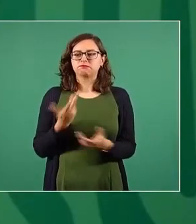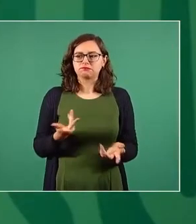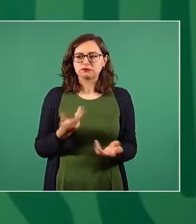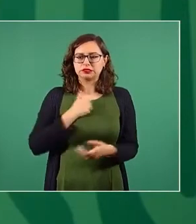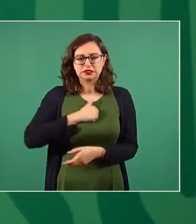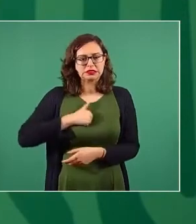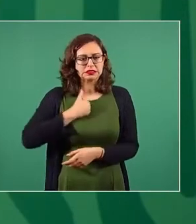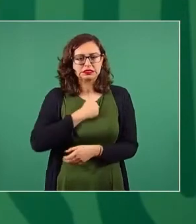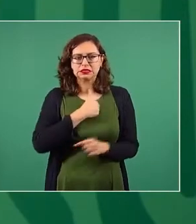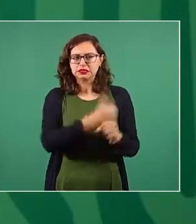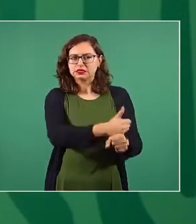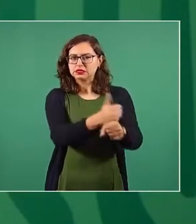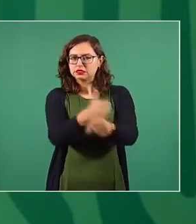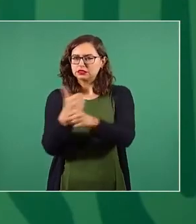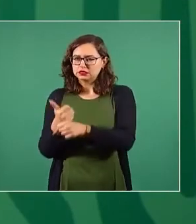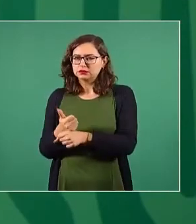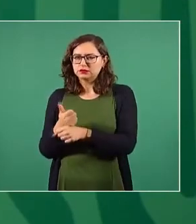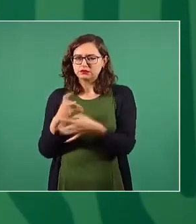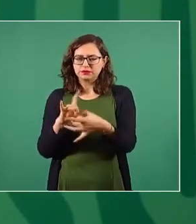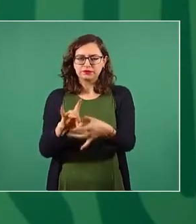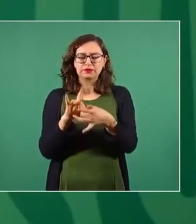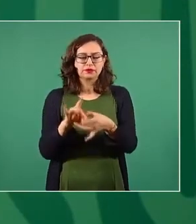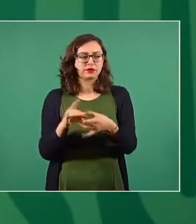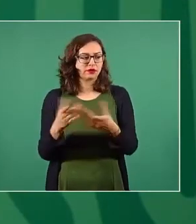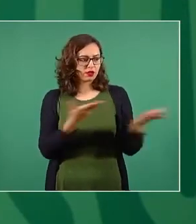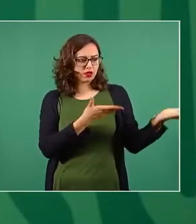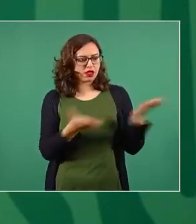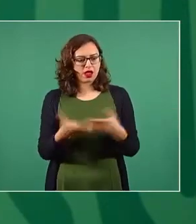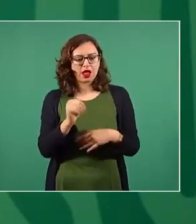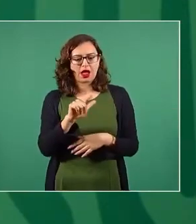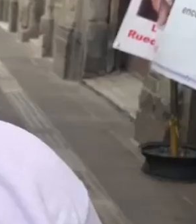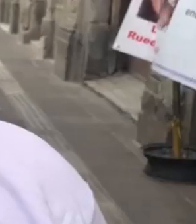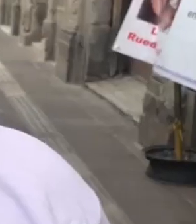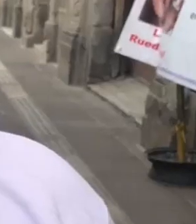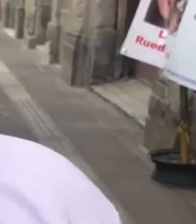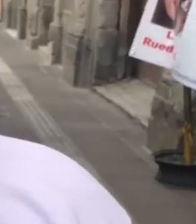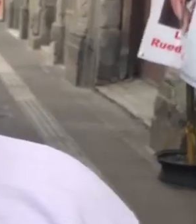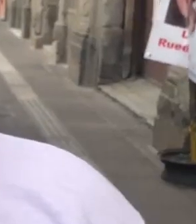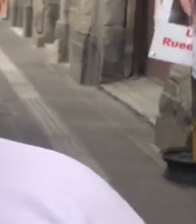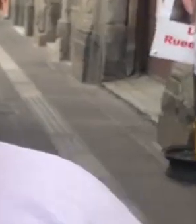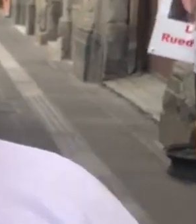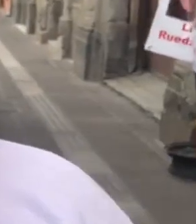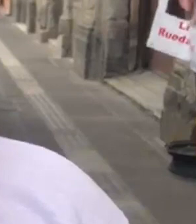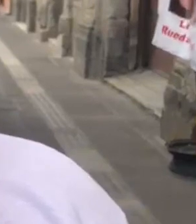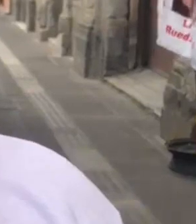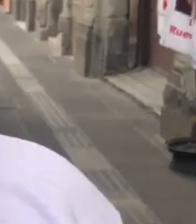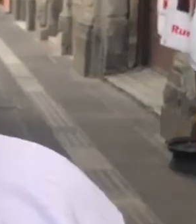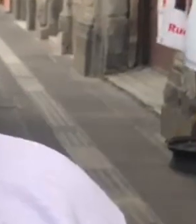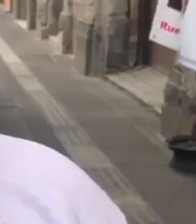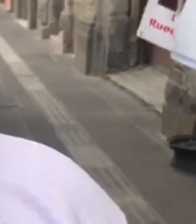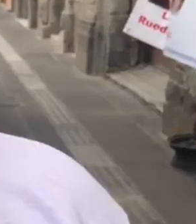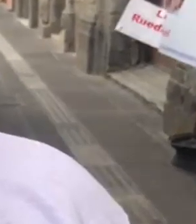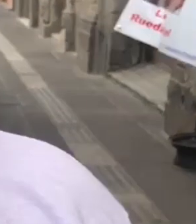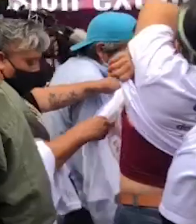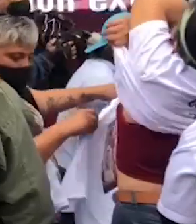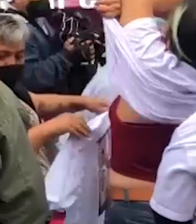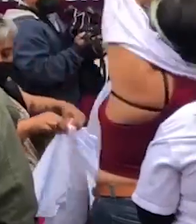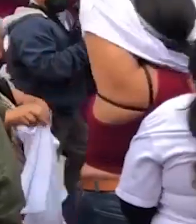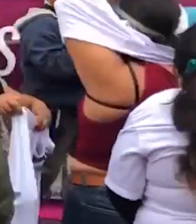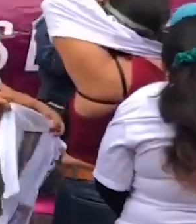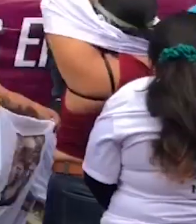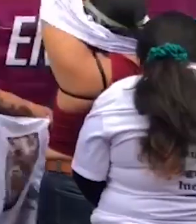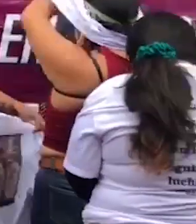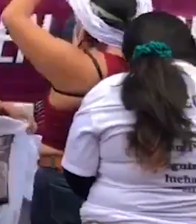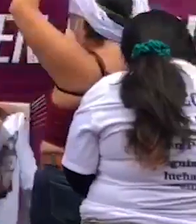hechos lamentables. Tras el apoyo del presidente de la República, la organización La Voz de los Desaparecidos exigió no imponer la iniciativa